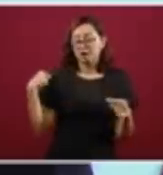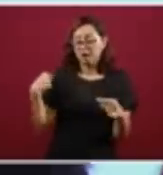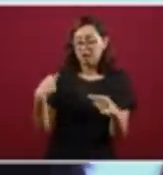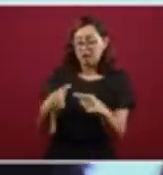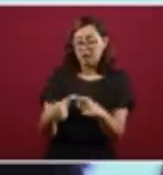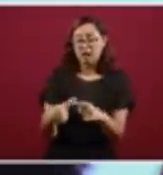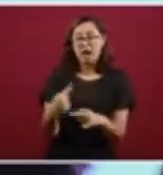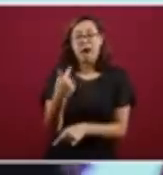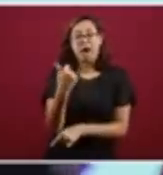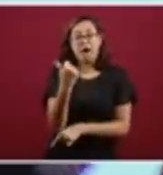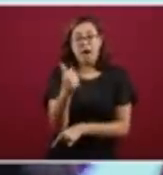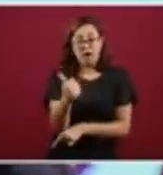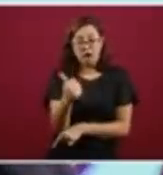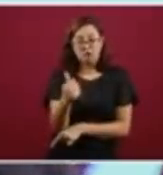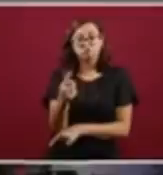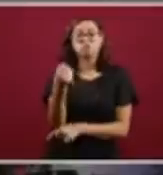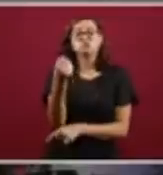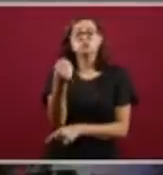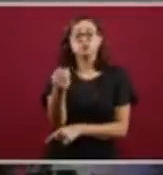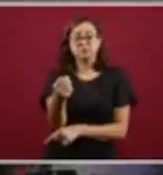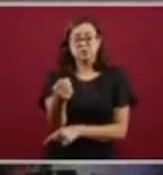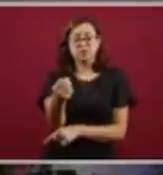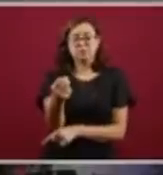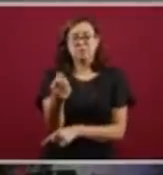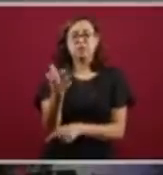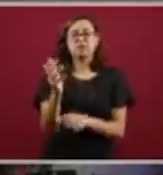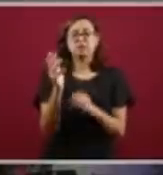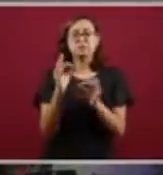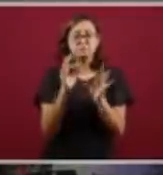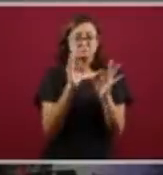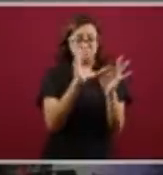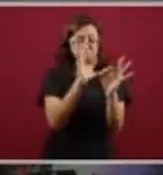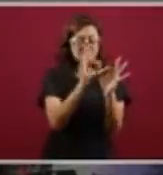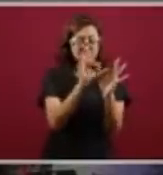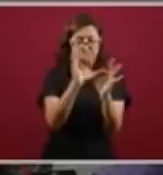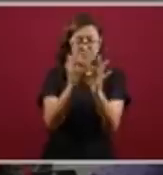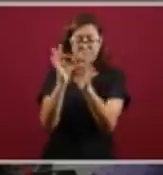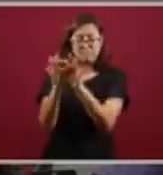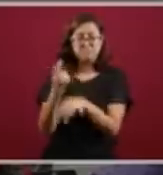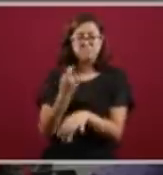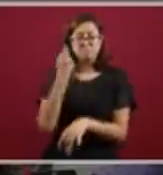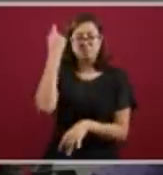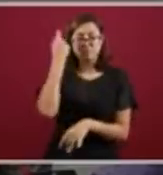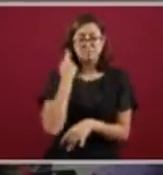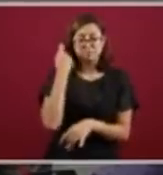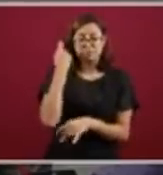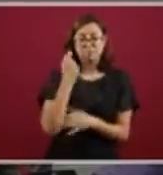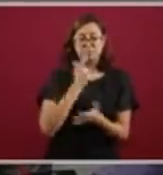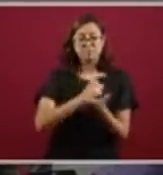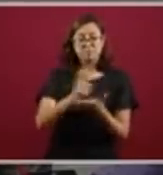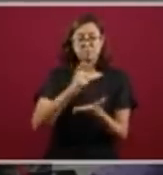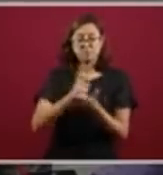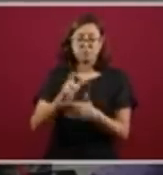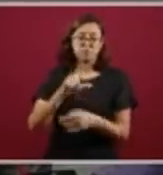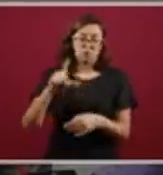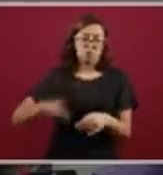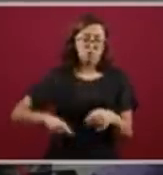agosto, y así será en septiembre, reciben su pensión del Gobierno de